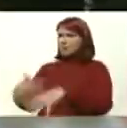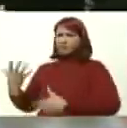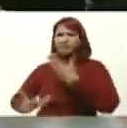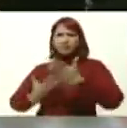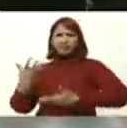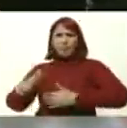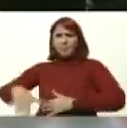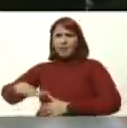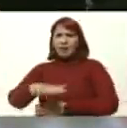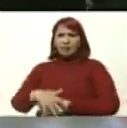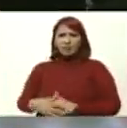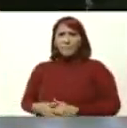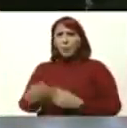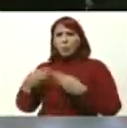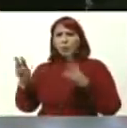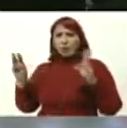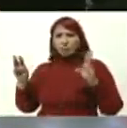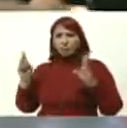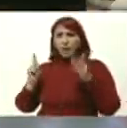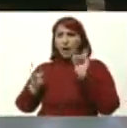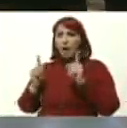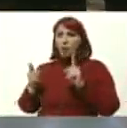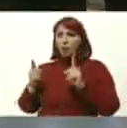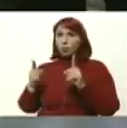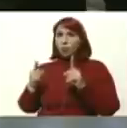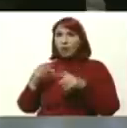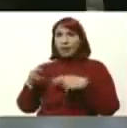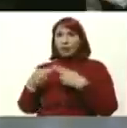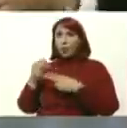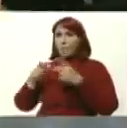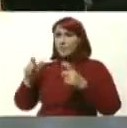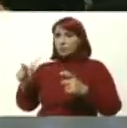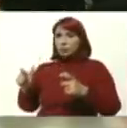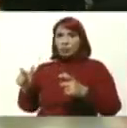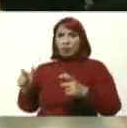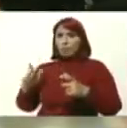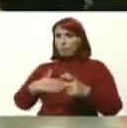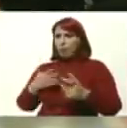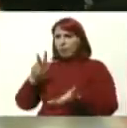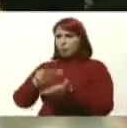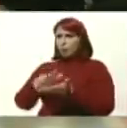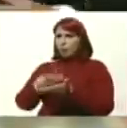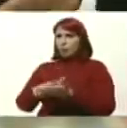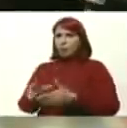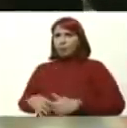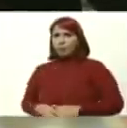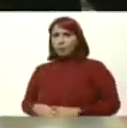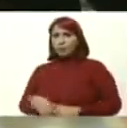en una plaza pública, algo que obviamente ningún venezolano puede aprobar, y